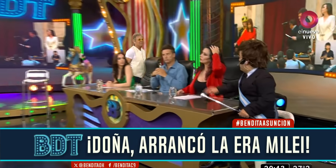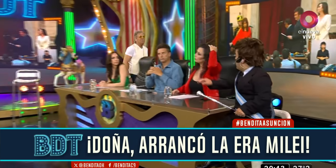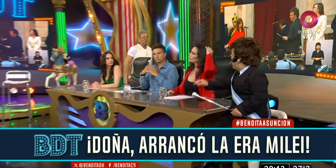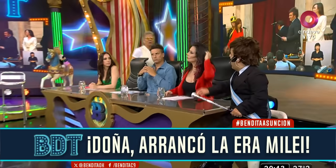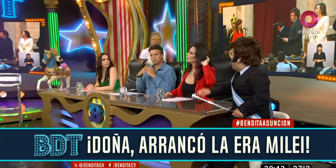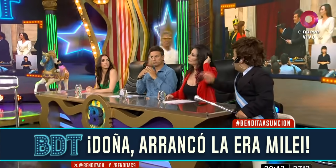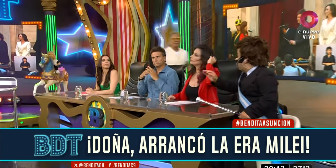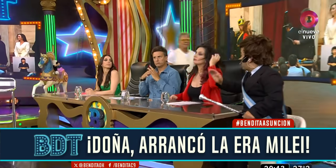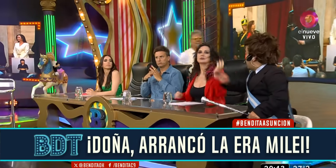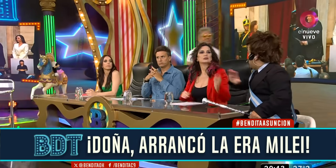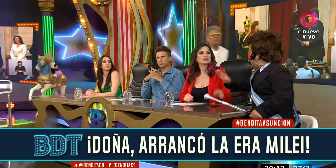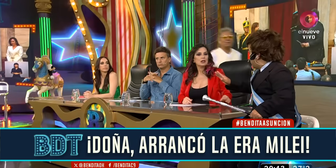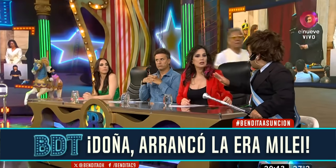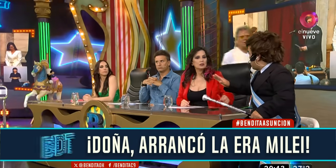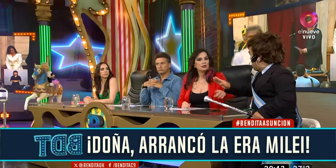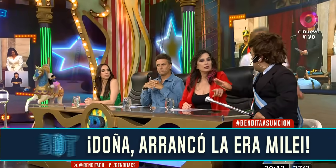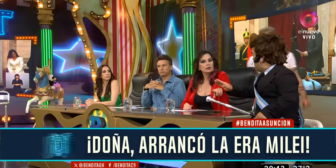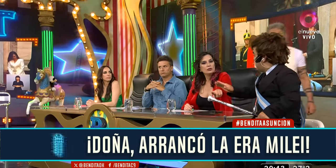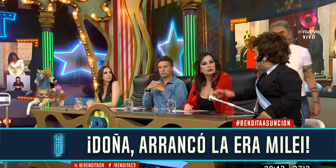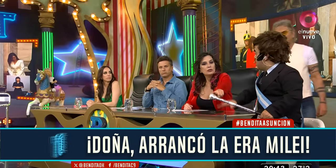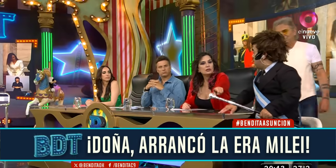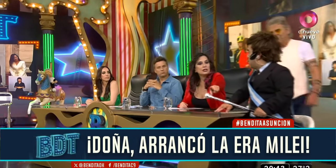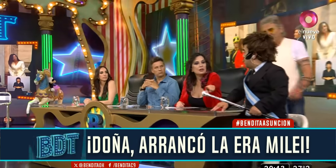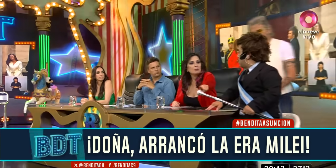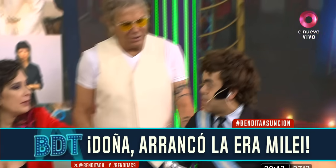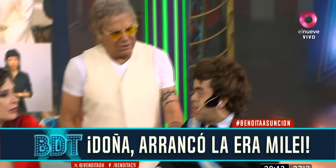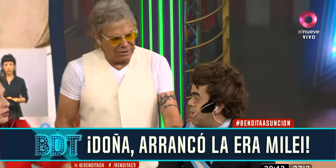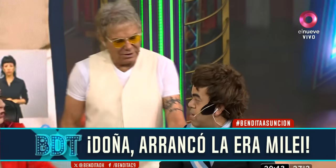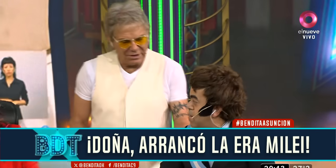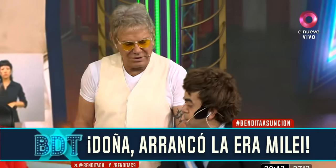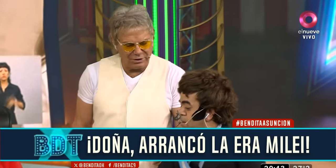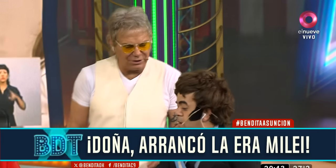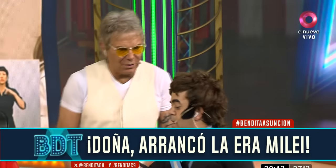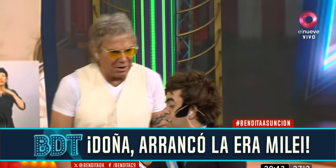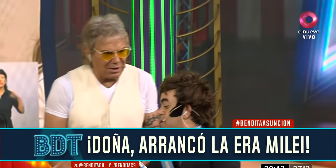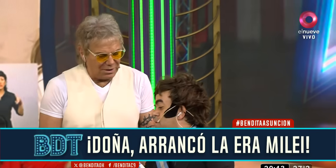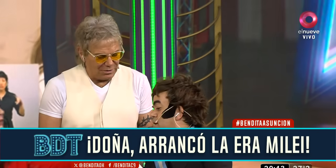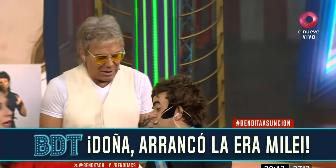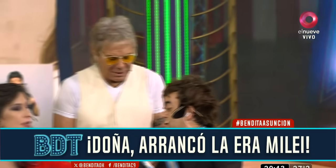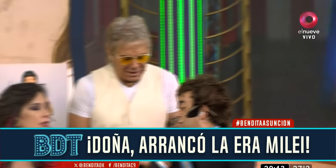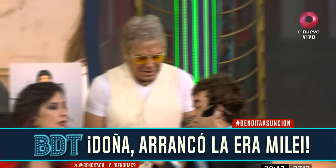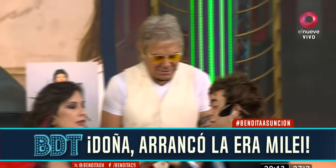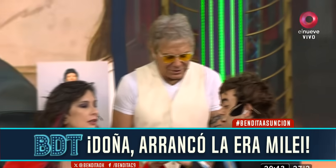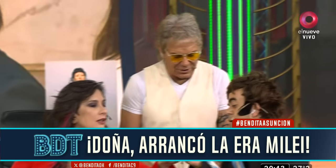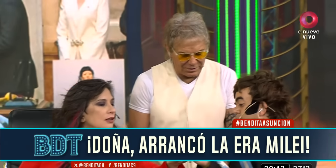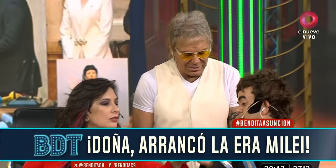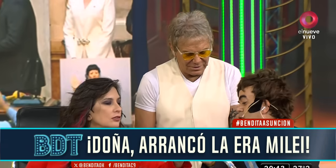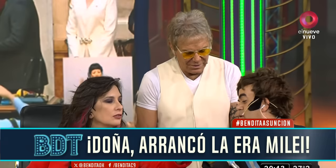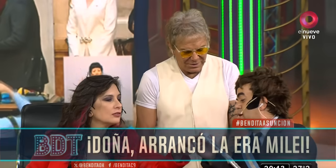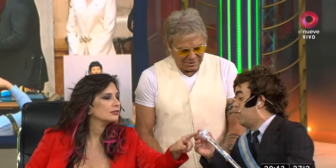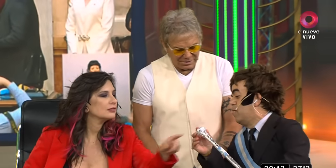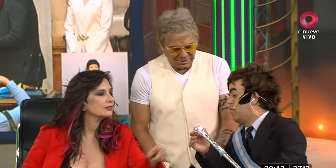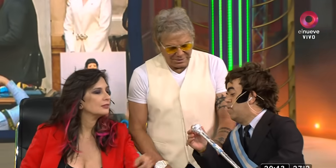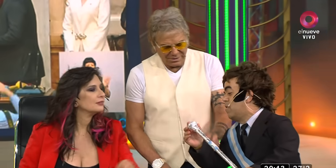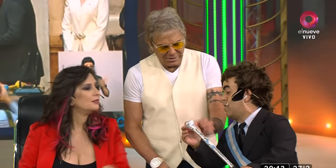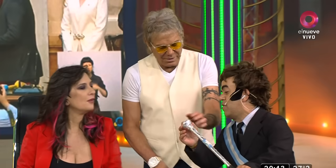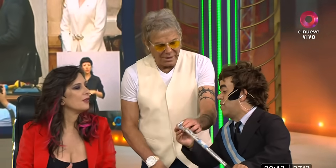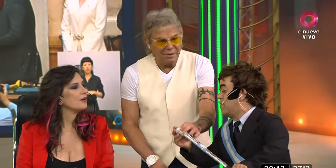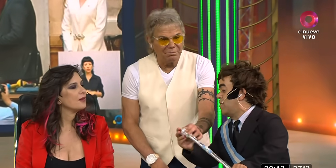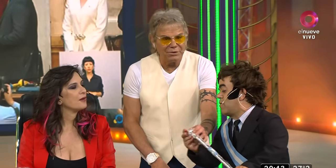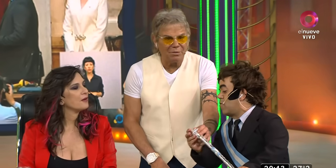contentos. Necesito hacer una pequeña inversión. No tiene los perros Necesito hacer una pequeña inversión. ¿Qué hago